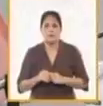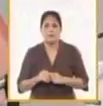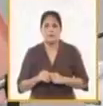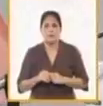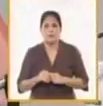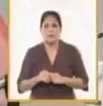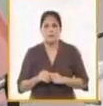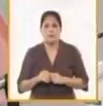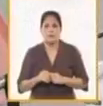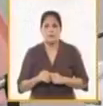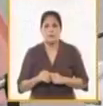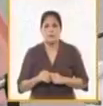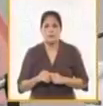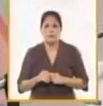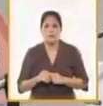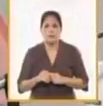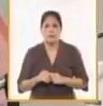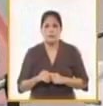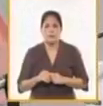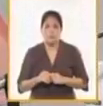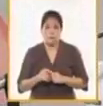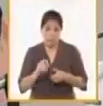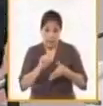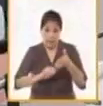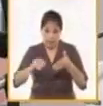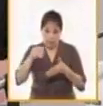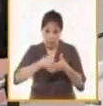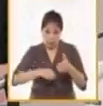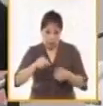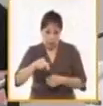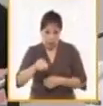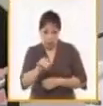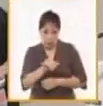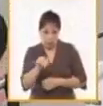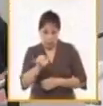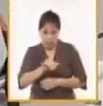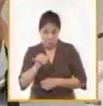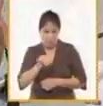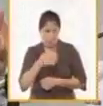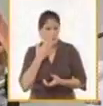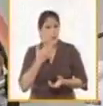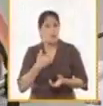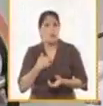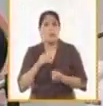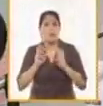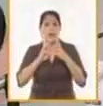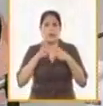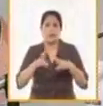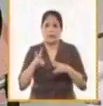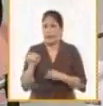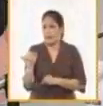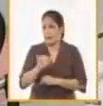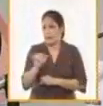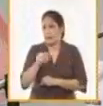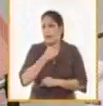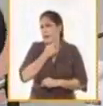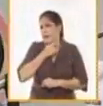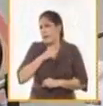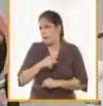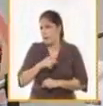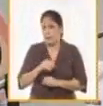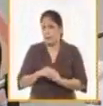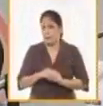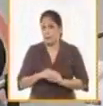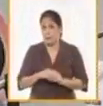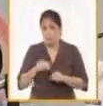reflejó estas elecciones, sino también incluso en las plataformas digitales. Por ejemplo, para hacer esta